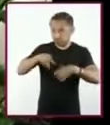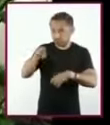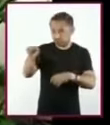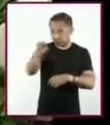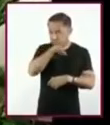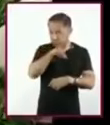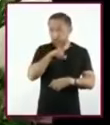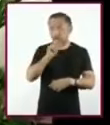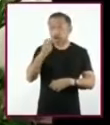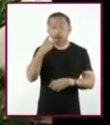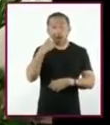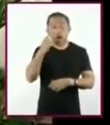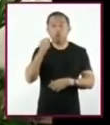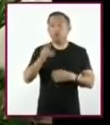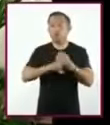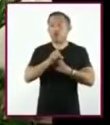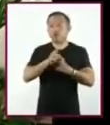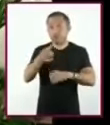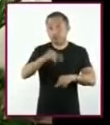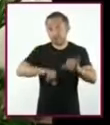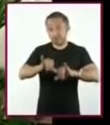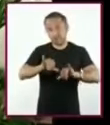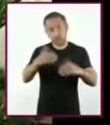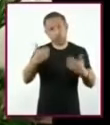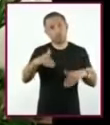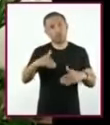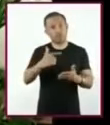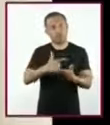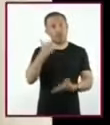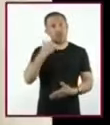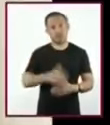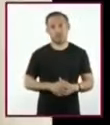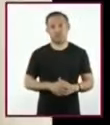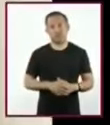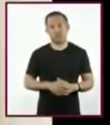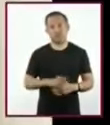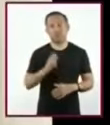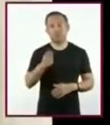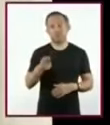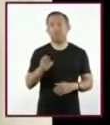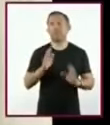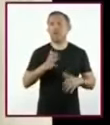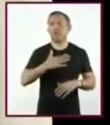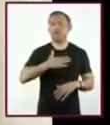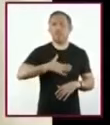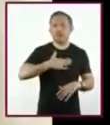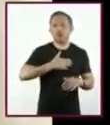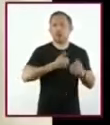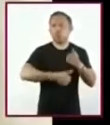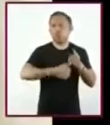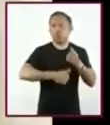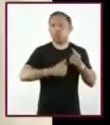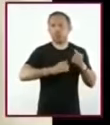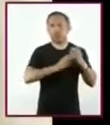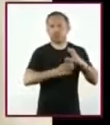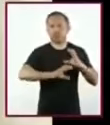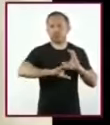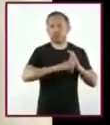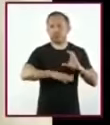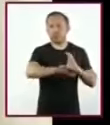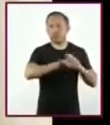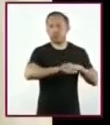problema químico es muy grave porque ya, digamos así, se ha resuelto el tema de los drenajes y las cloacas. Pero en los países